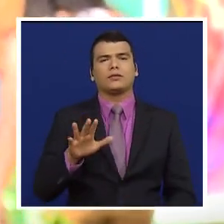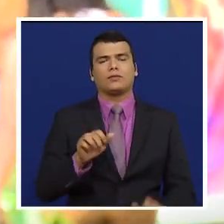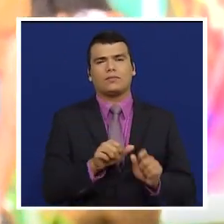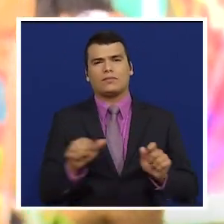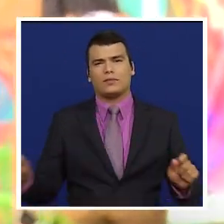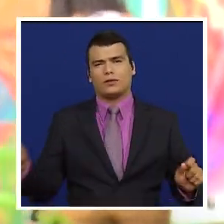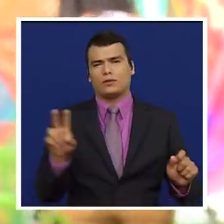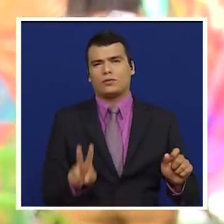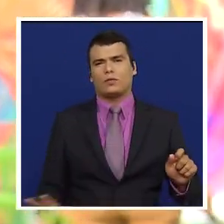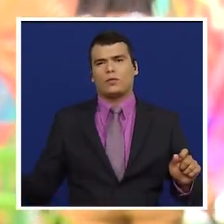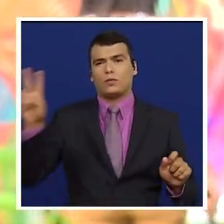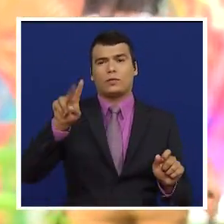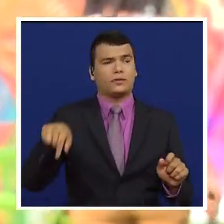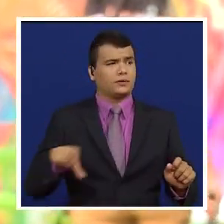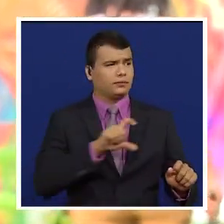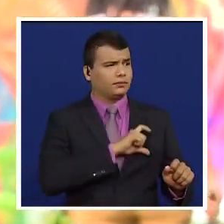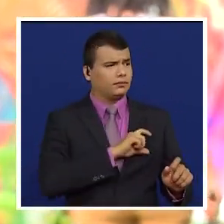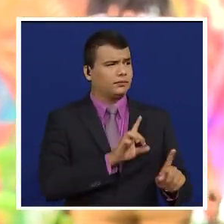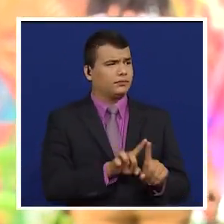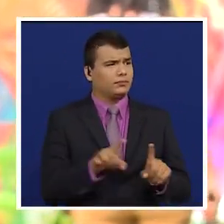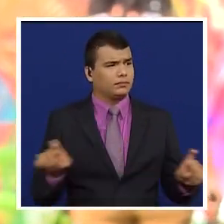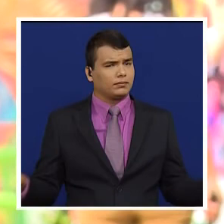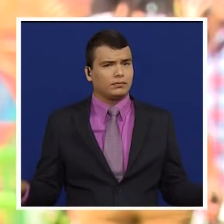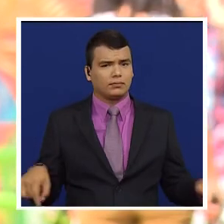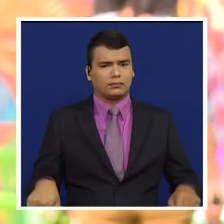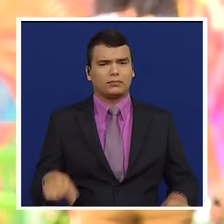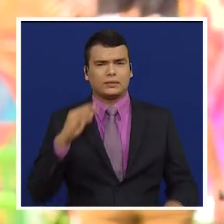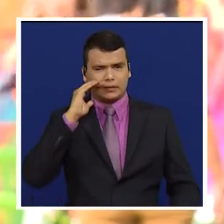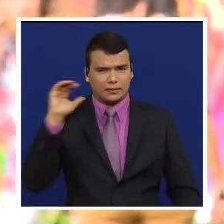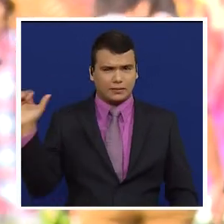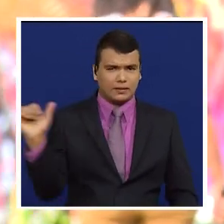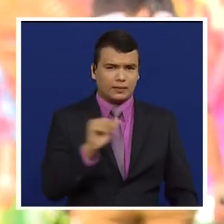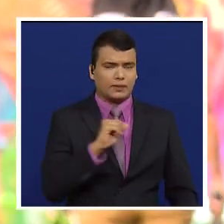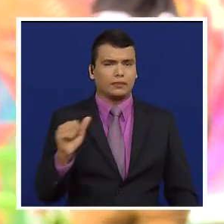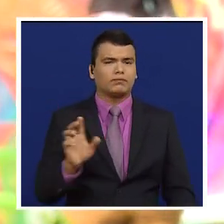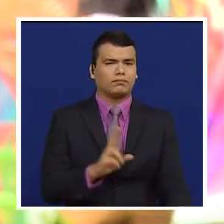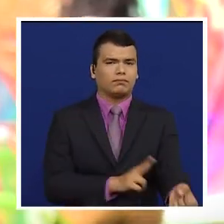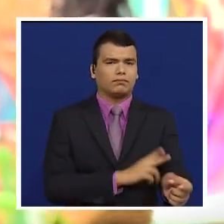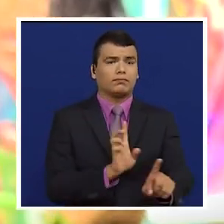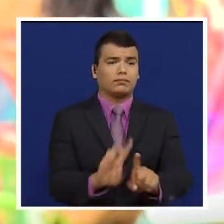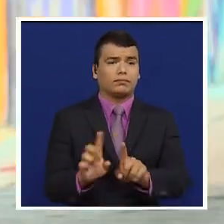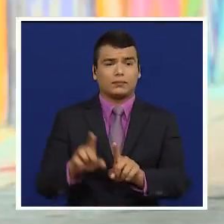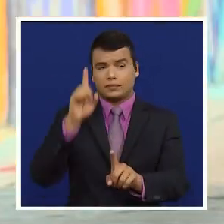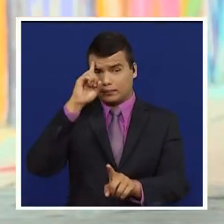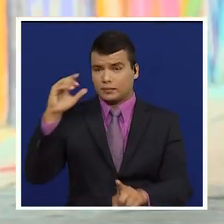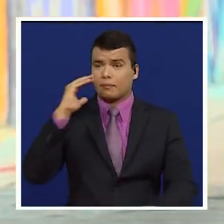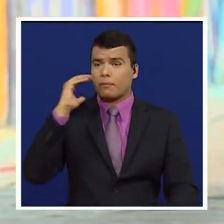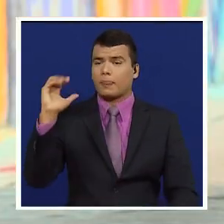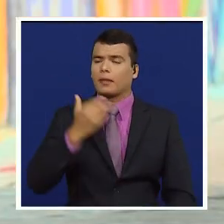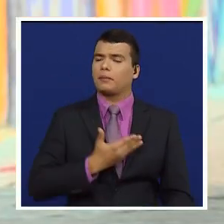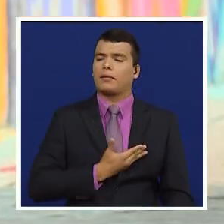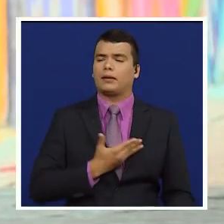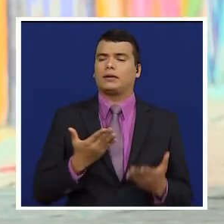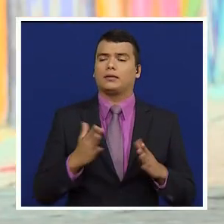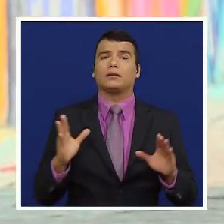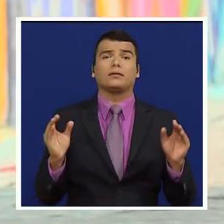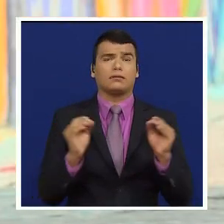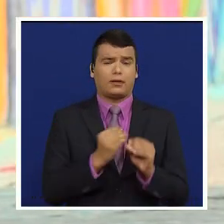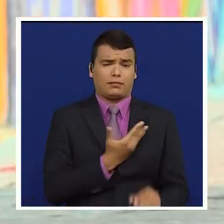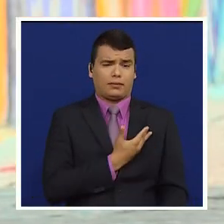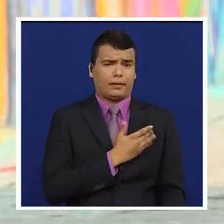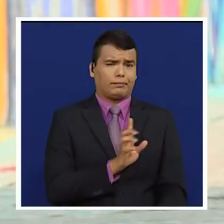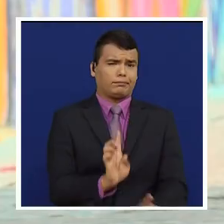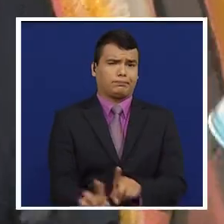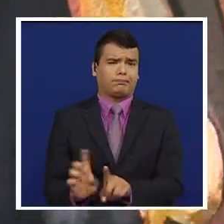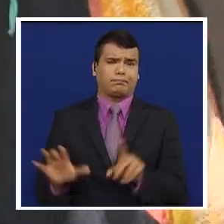etnias. Y no solamente, digamos que ese mensaje cliché de la mujer solamente madre, sino que la mujer es madre y muchísimas